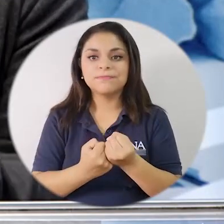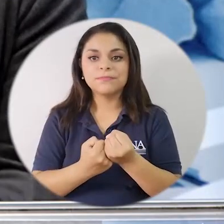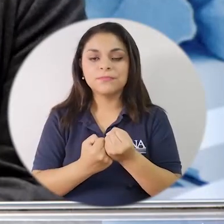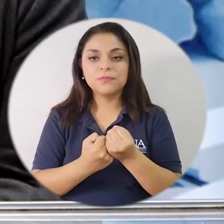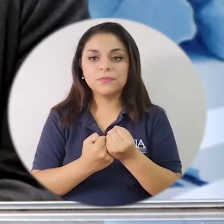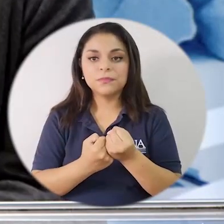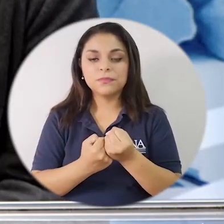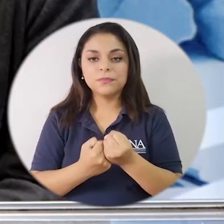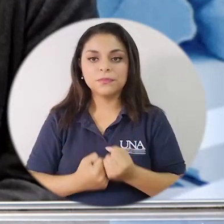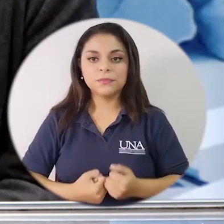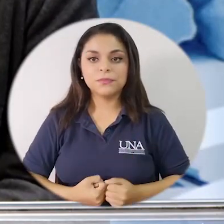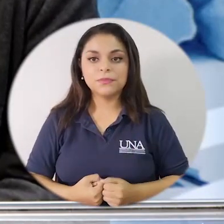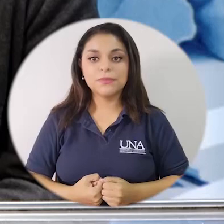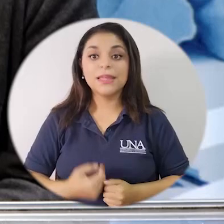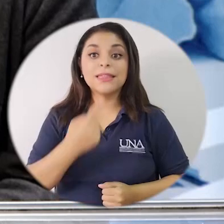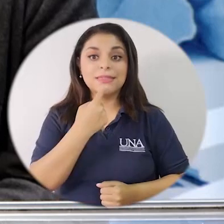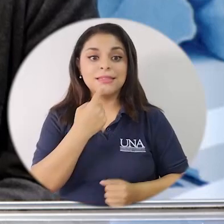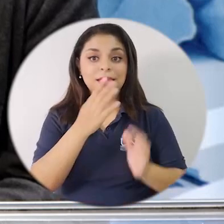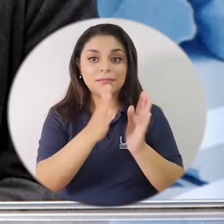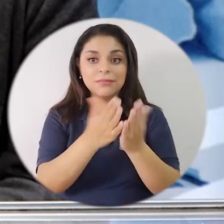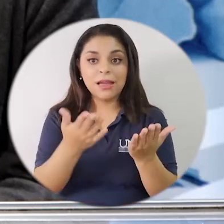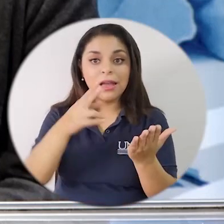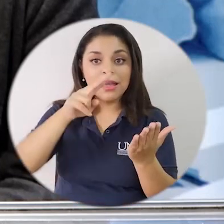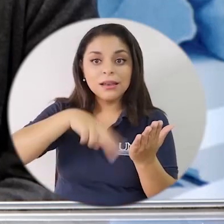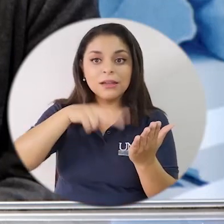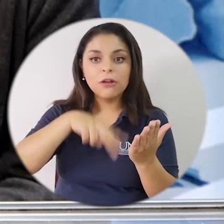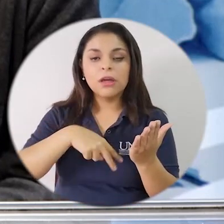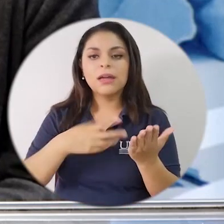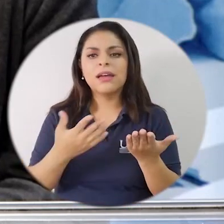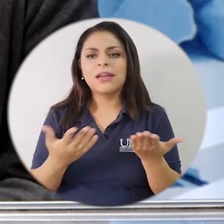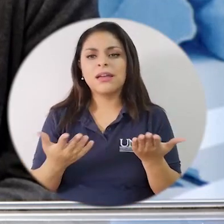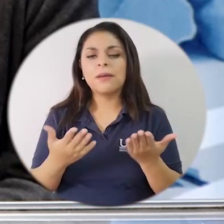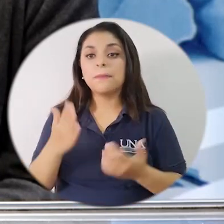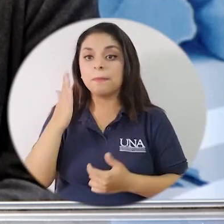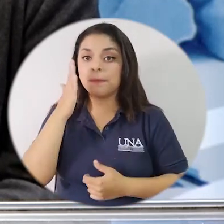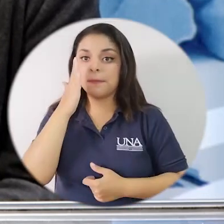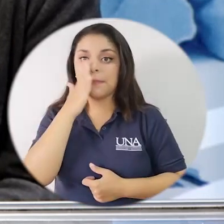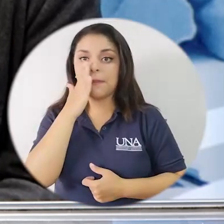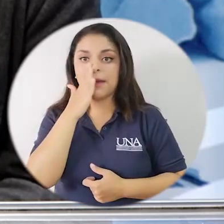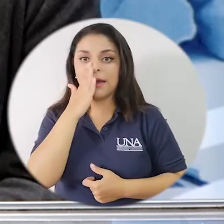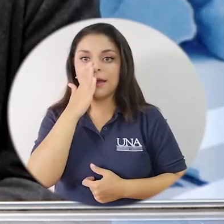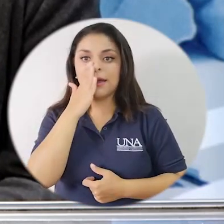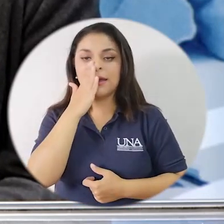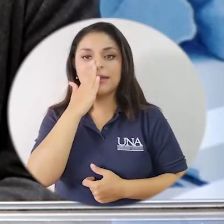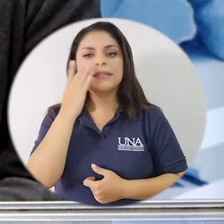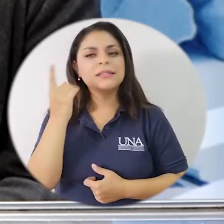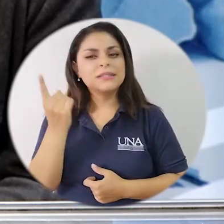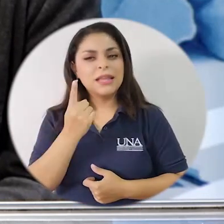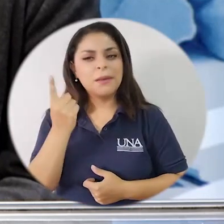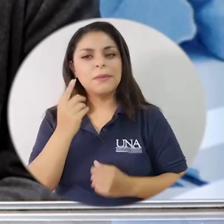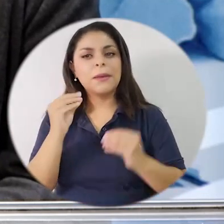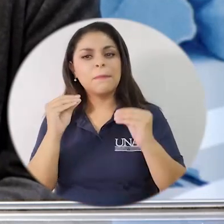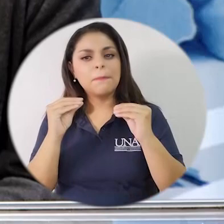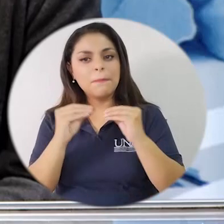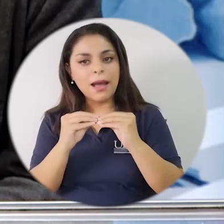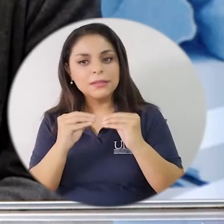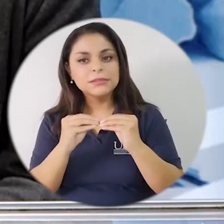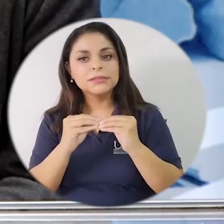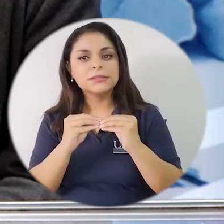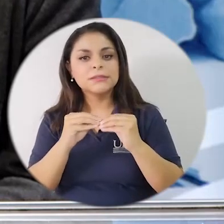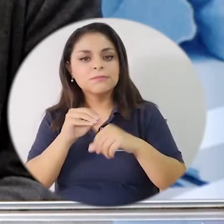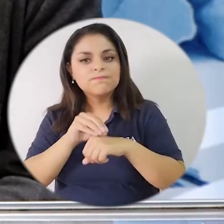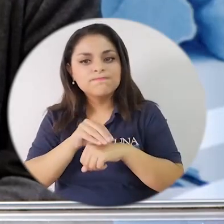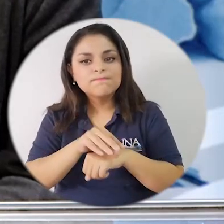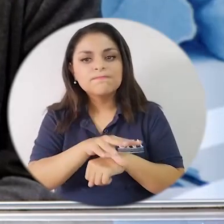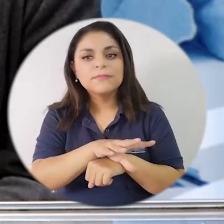Lo que dice la literatura es que la mamá o la figura materna es la que más incide en que una persona